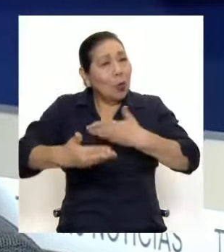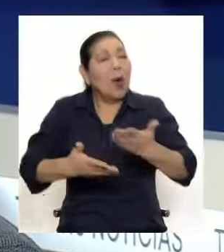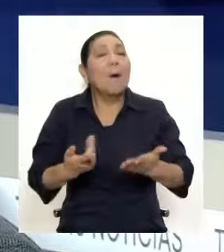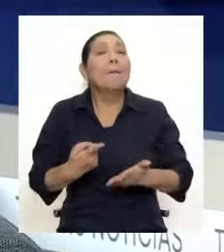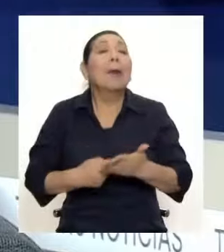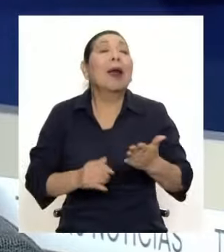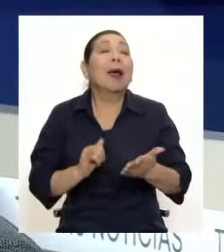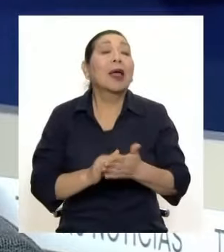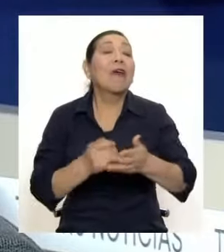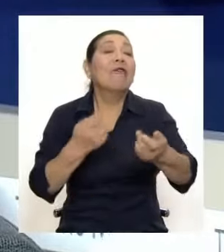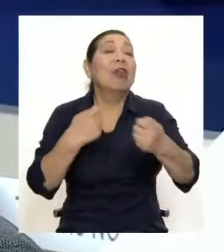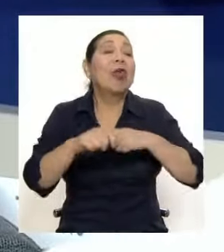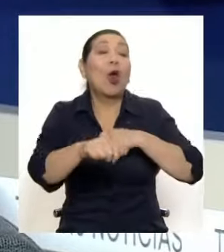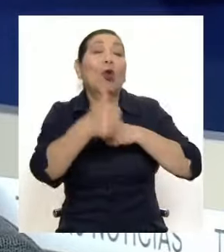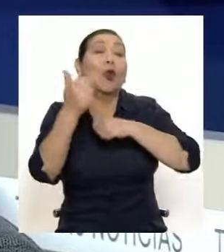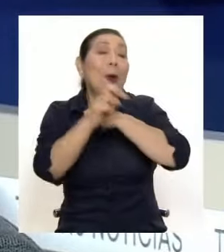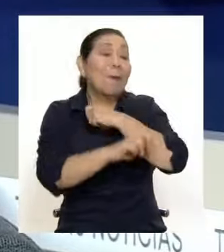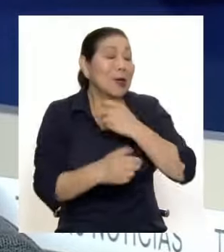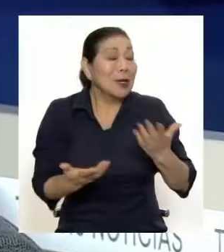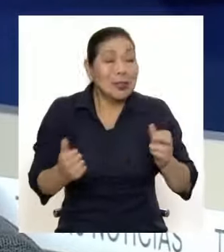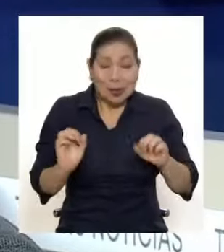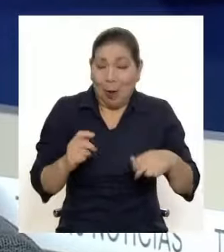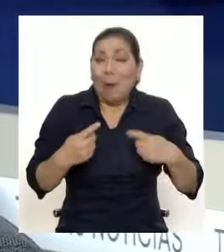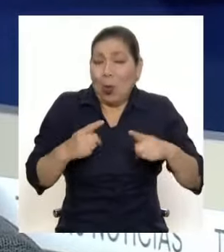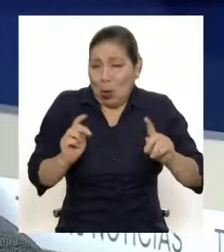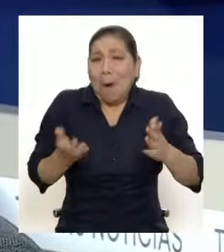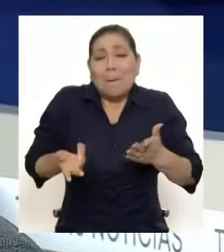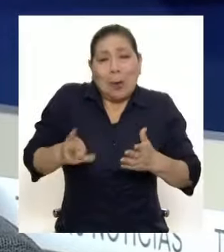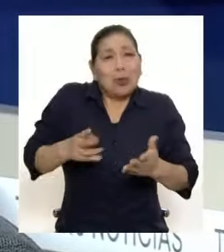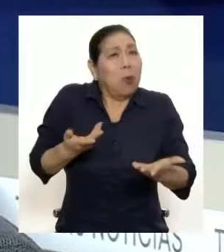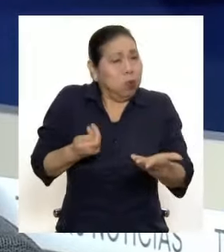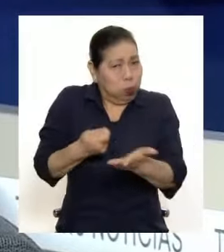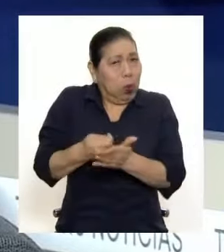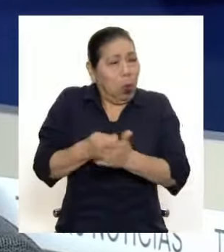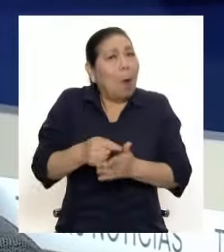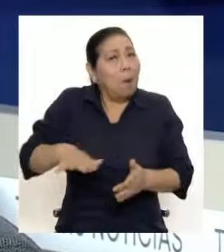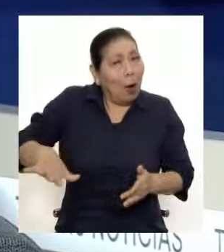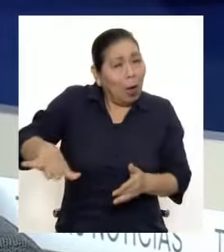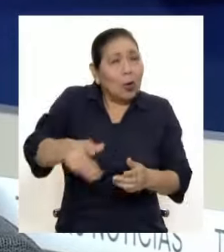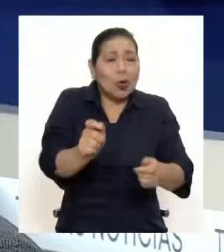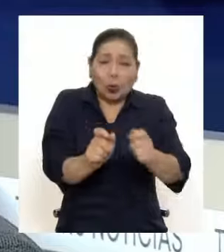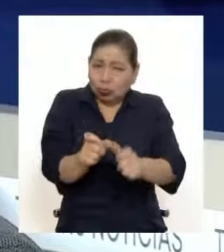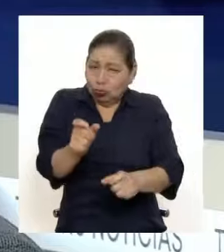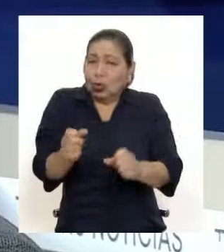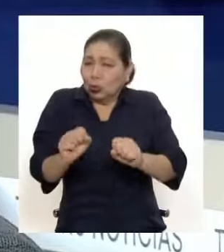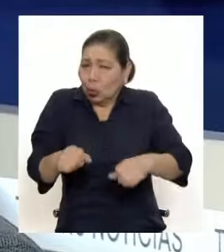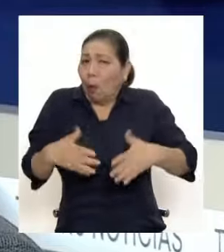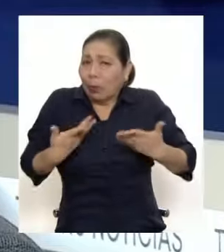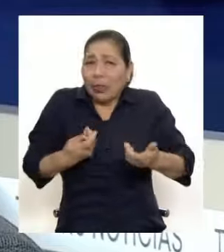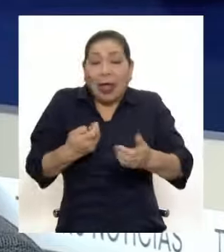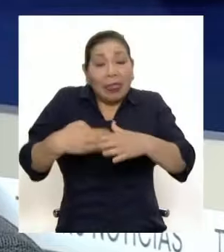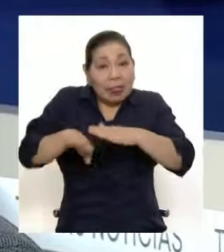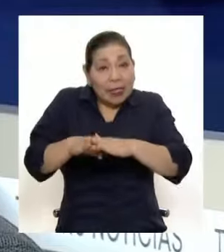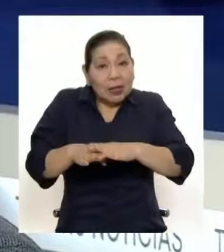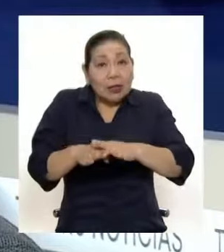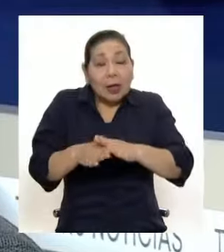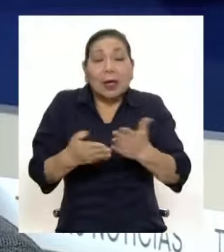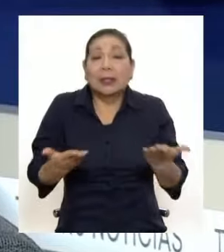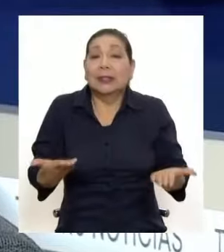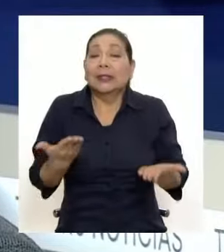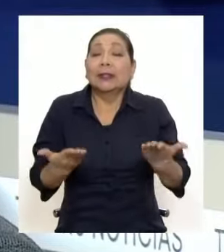sobre todo para la exportación esto les permite tener un mayor ingreso económico y obviamente estar dentro de la cadena